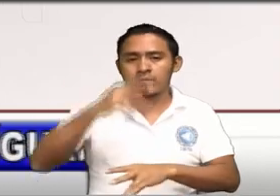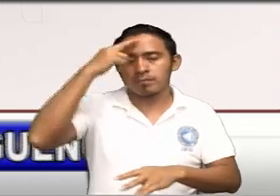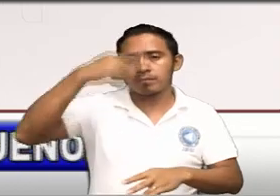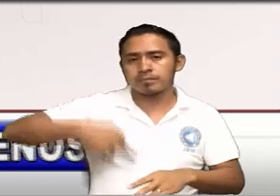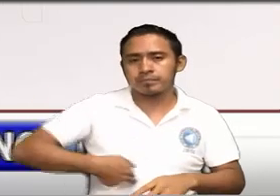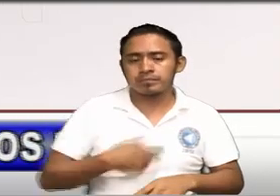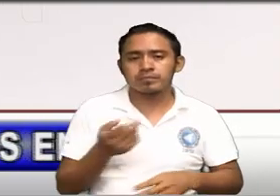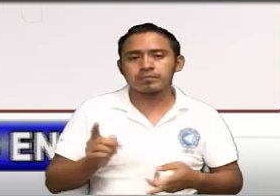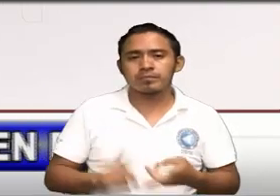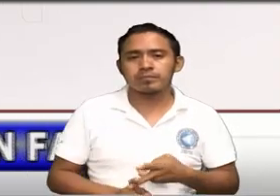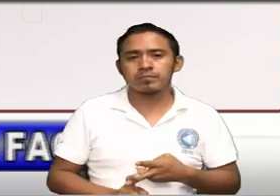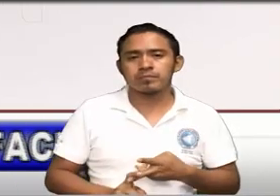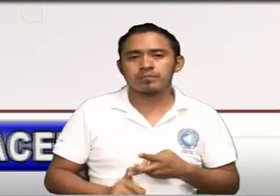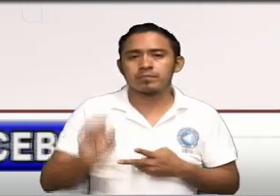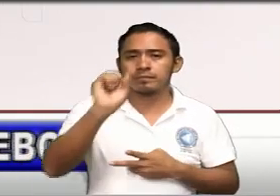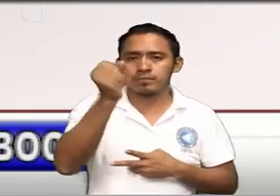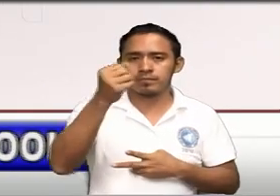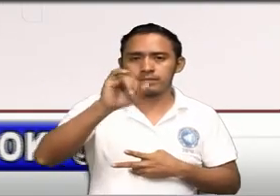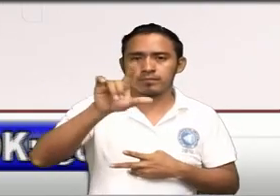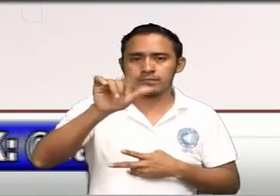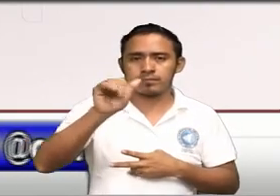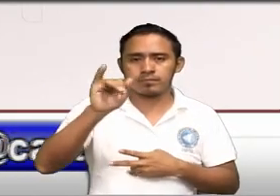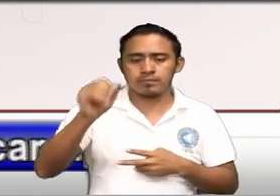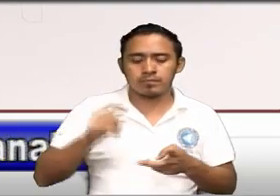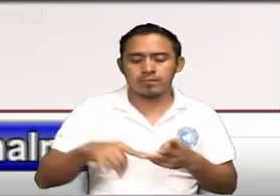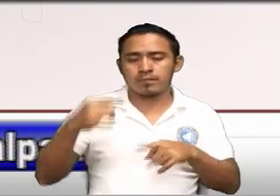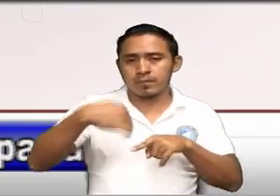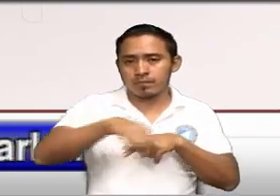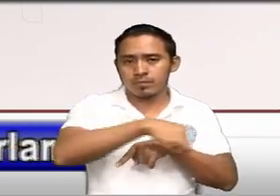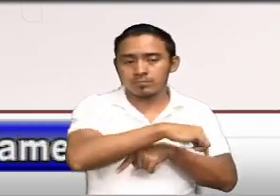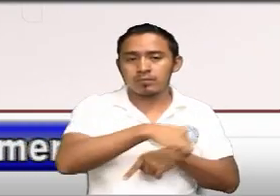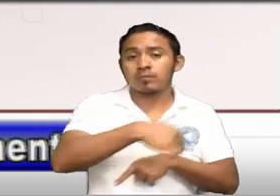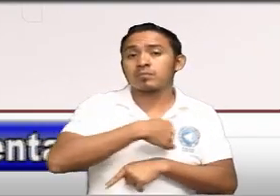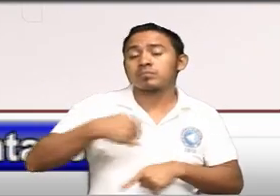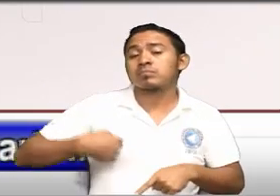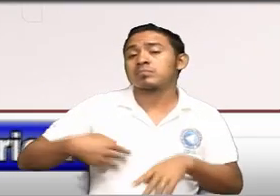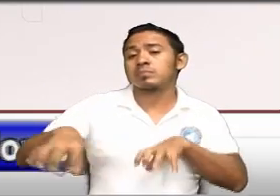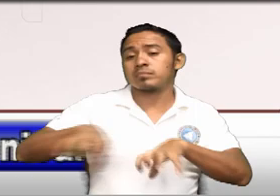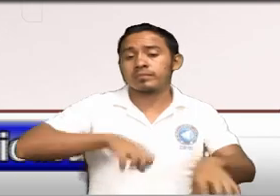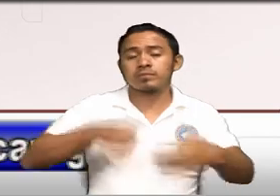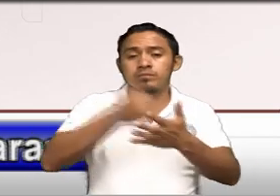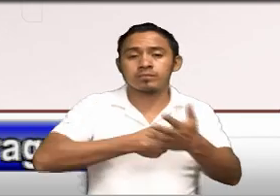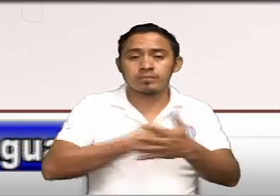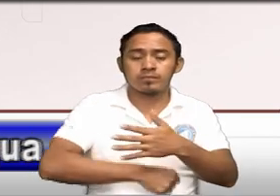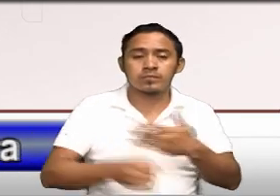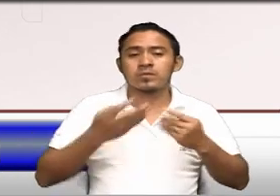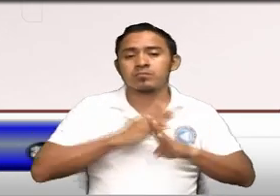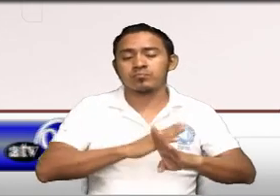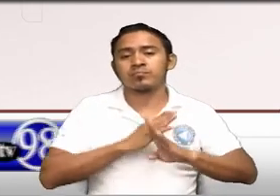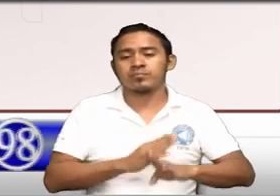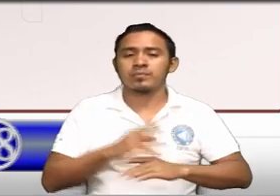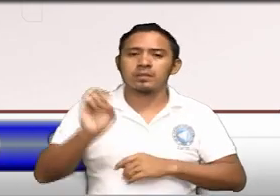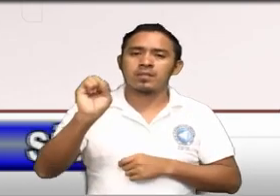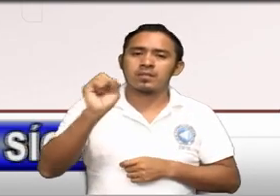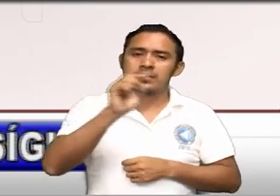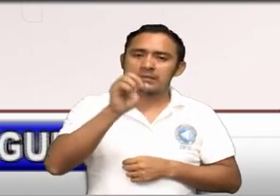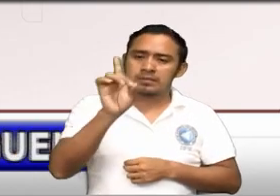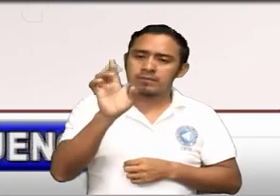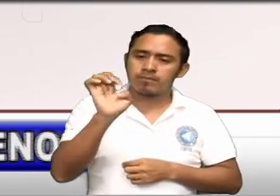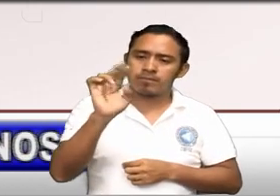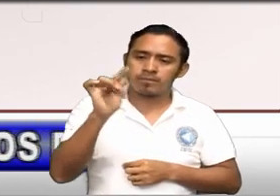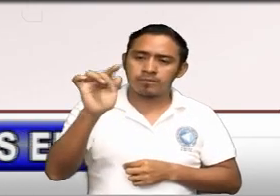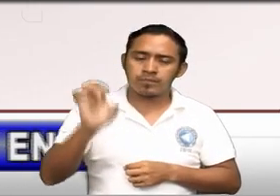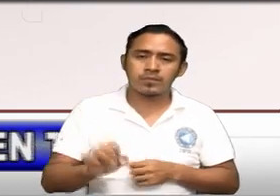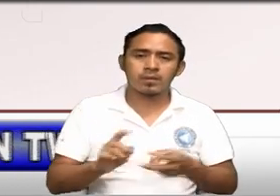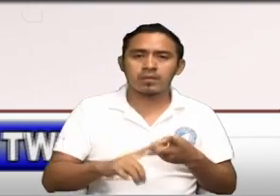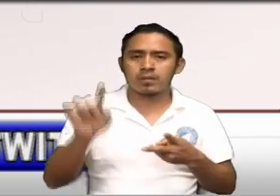país, SILAIS y municipios, a implementar las acciones de lucha antiepidémica contra el dengue, zika y chikungunya,